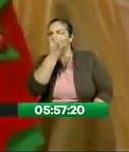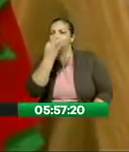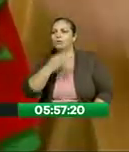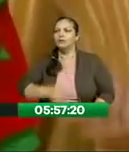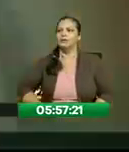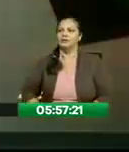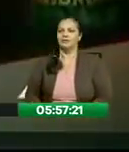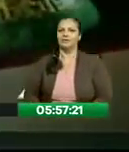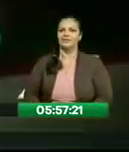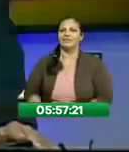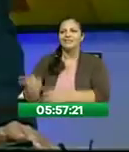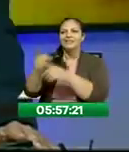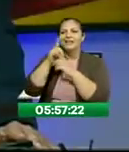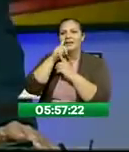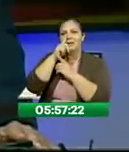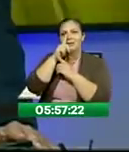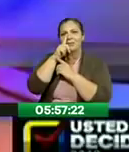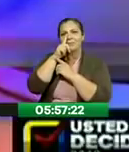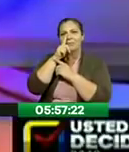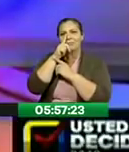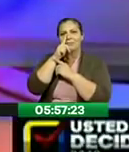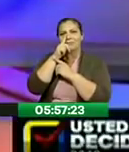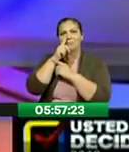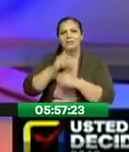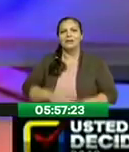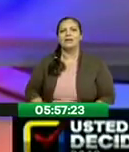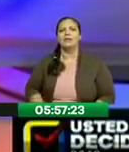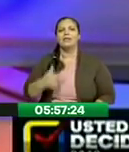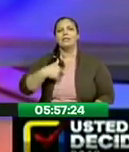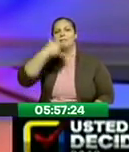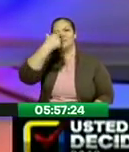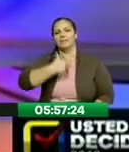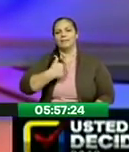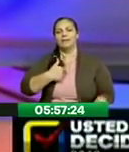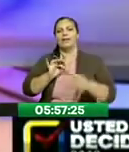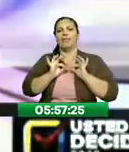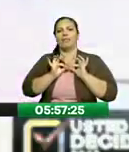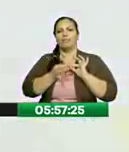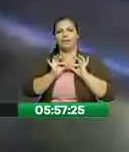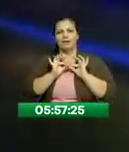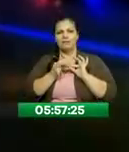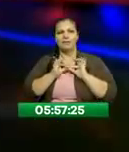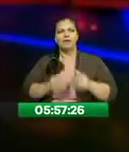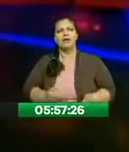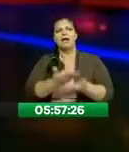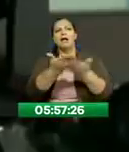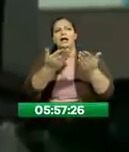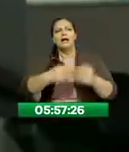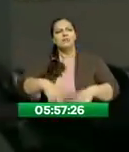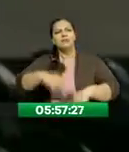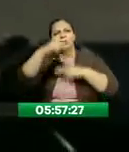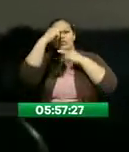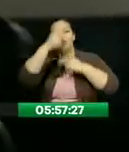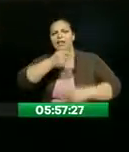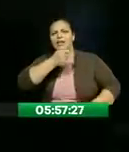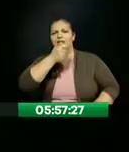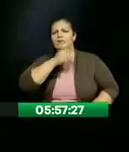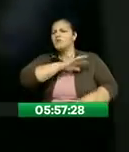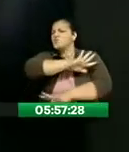dice, al venir acá. Así es. A este Ojito también, que está con nosotros, presentadores.